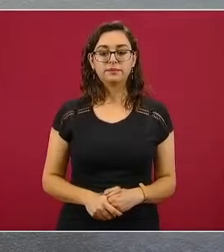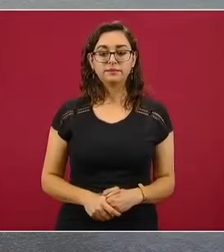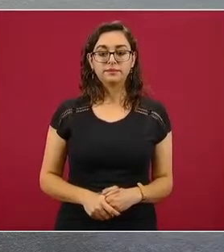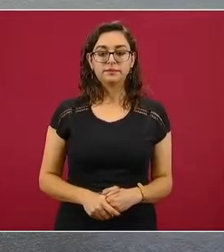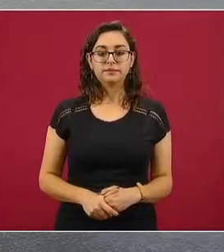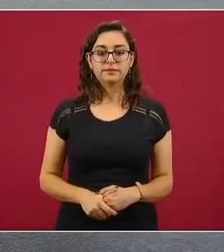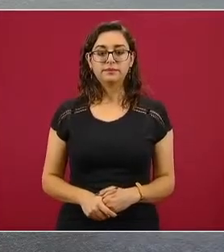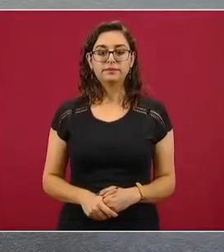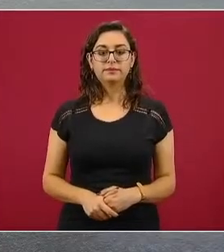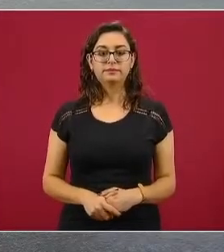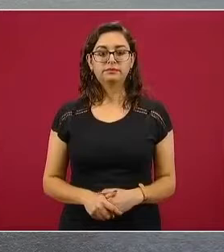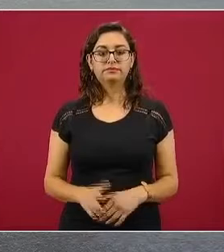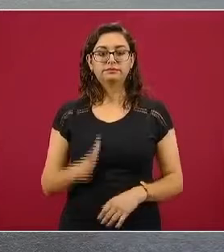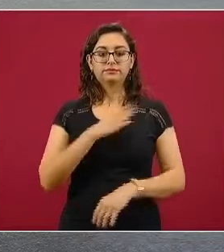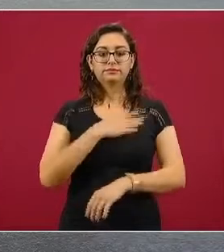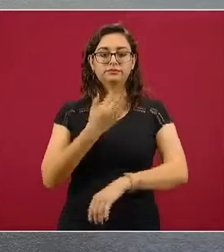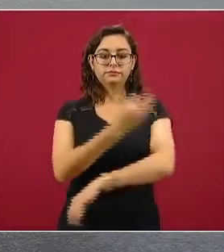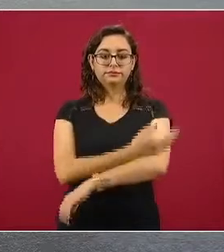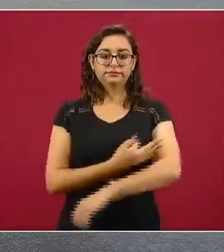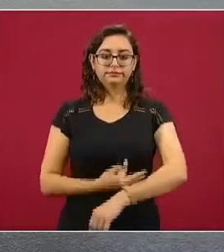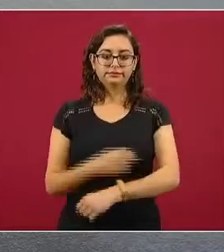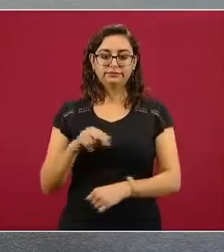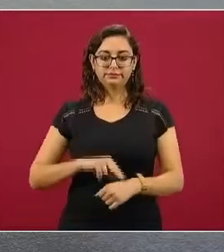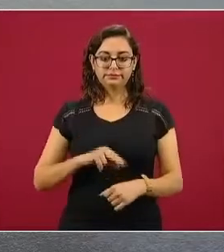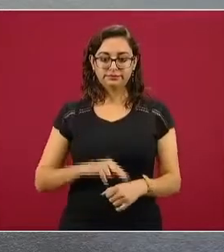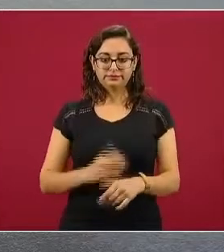Buenas tardes, doctor. Buenas tardes, doctores.